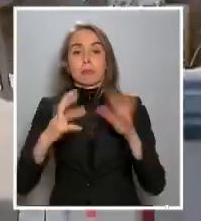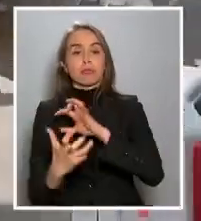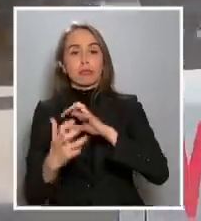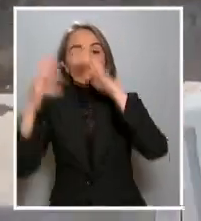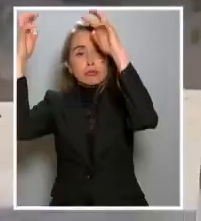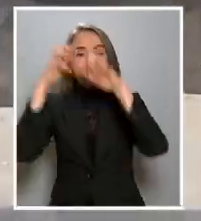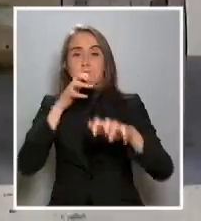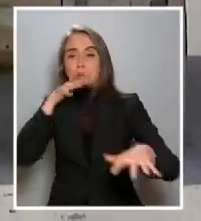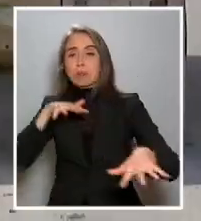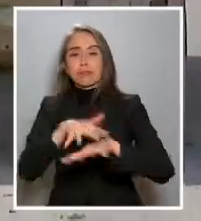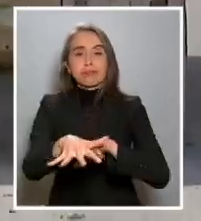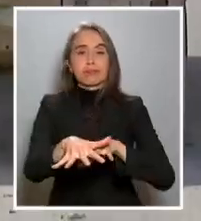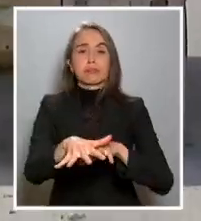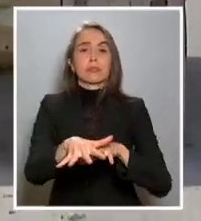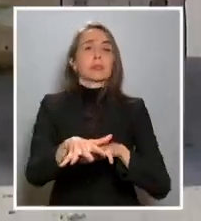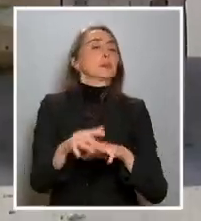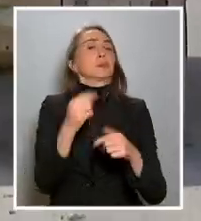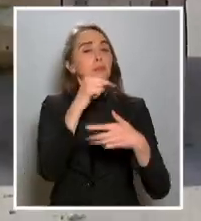ambientales.